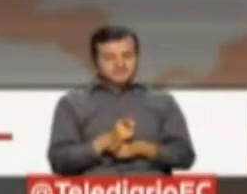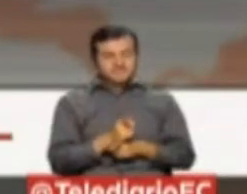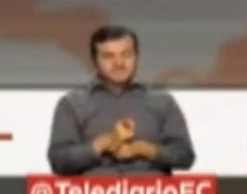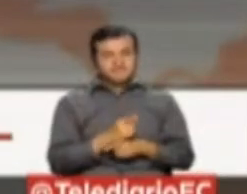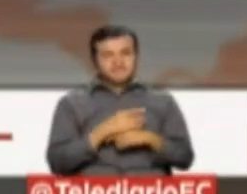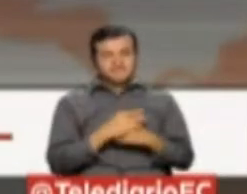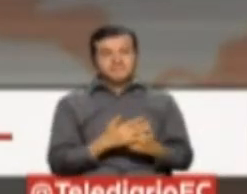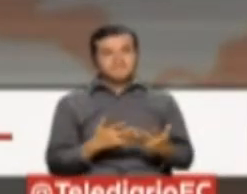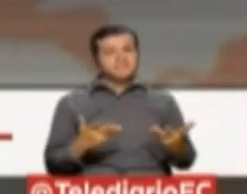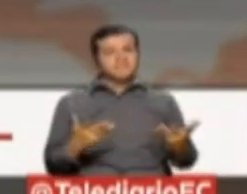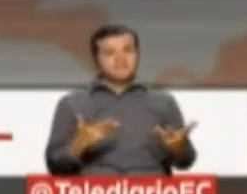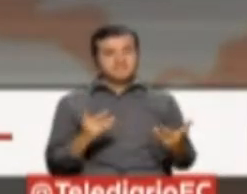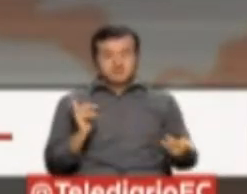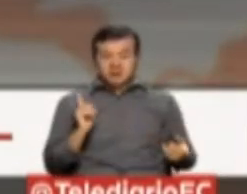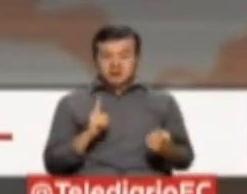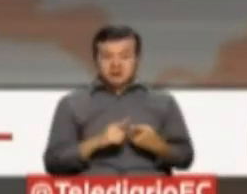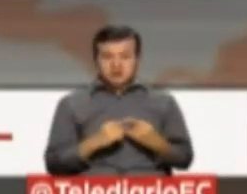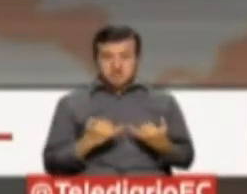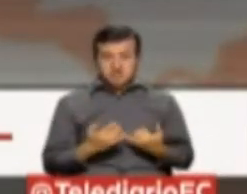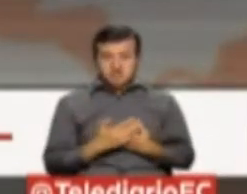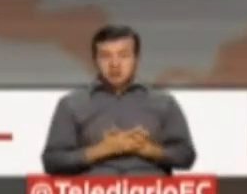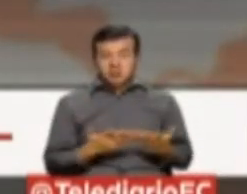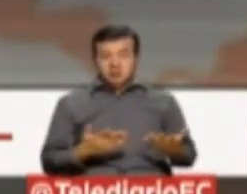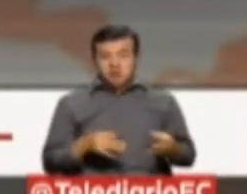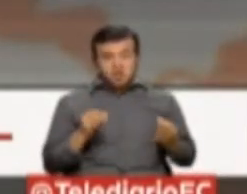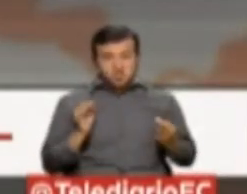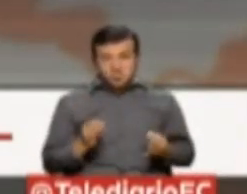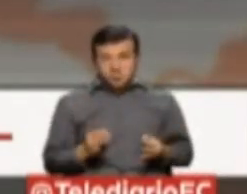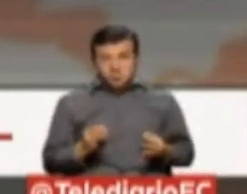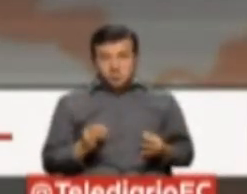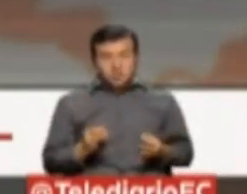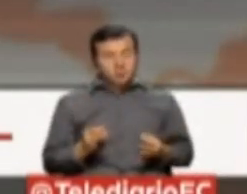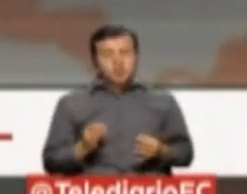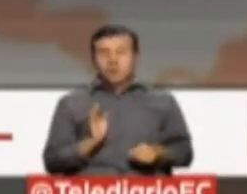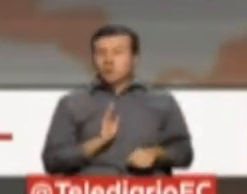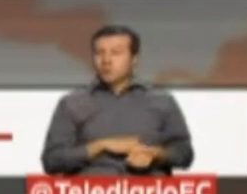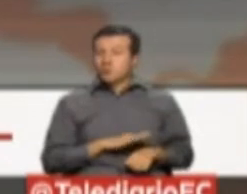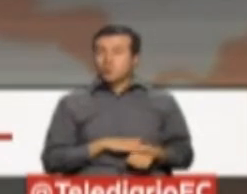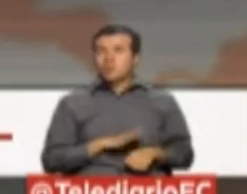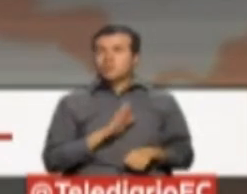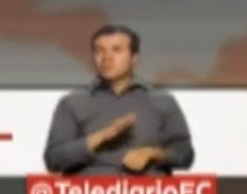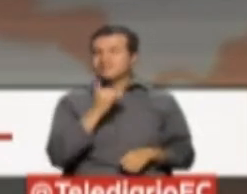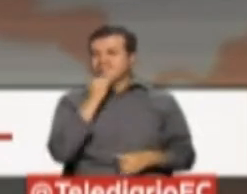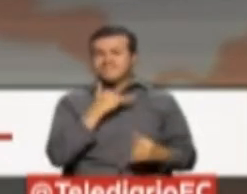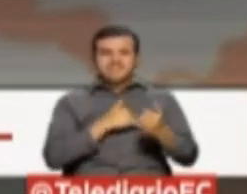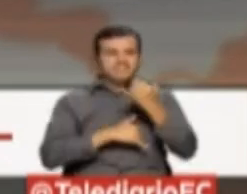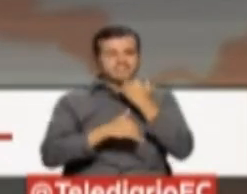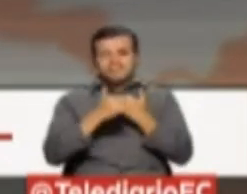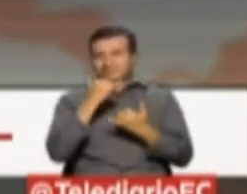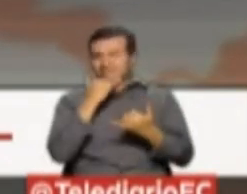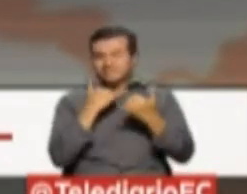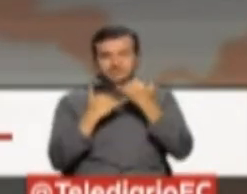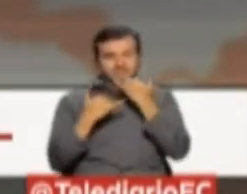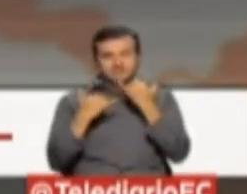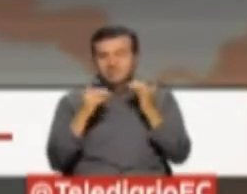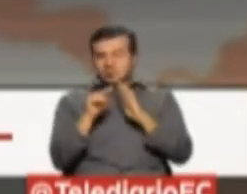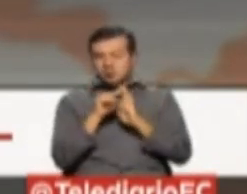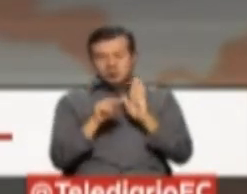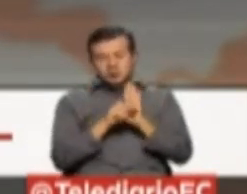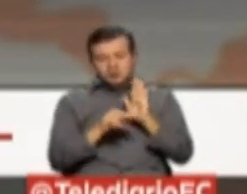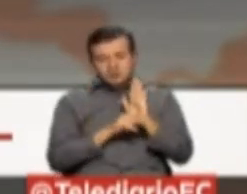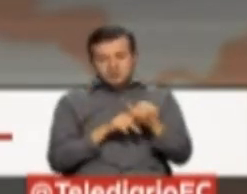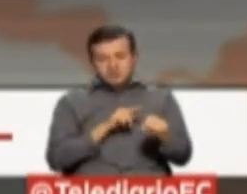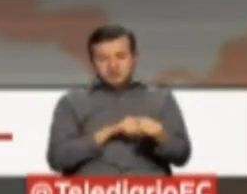y lo que ha sucedido no es una coincidencia es una consecuencia de la inobservancia de nuestra norma que tiene